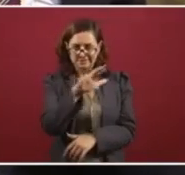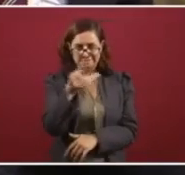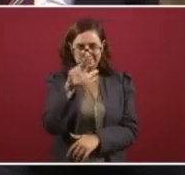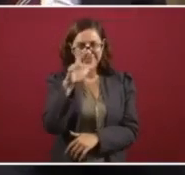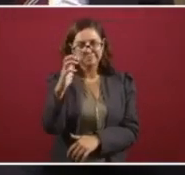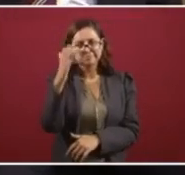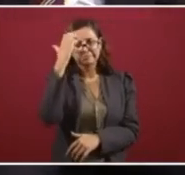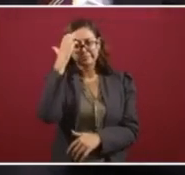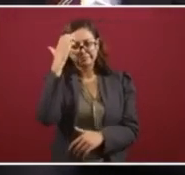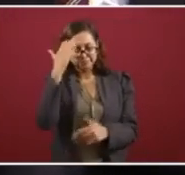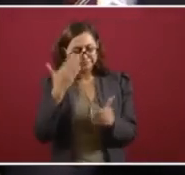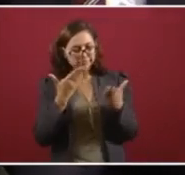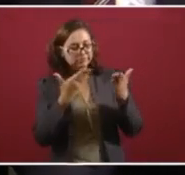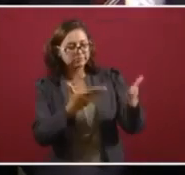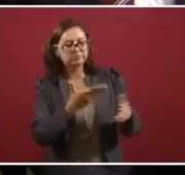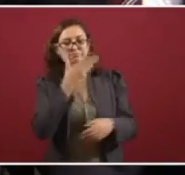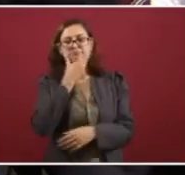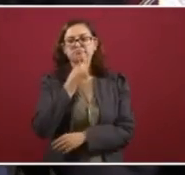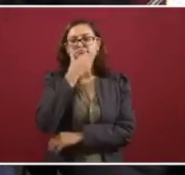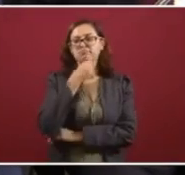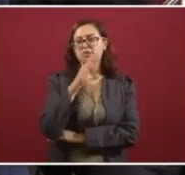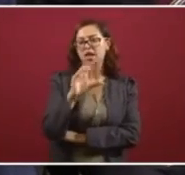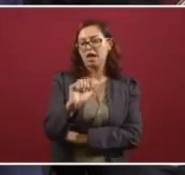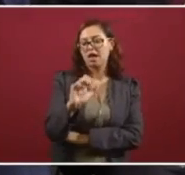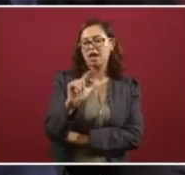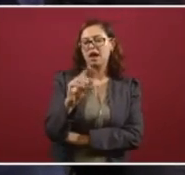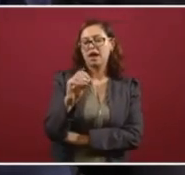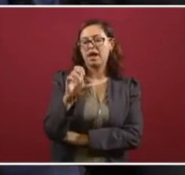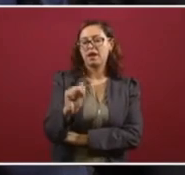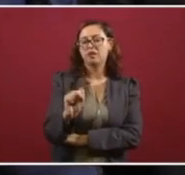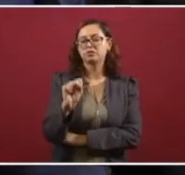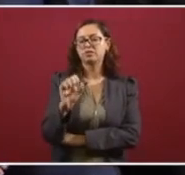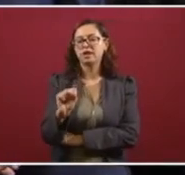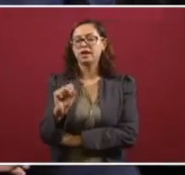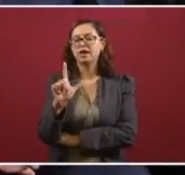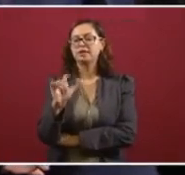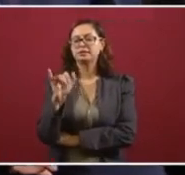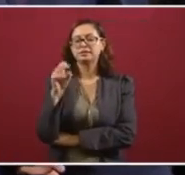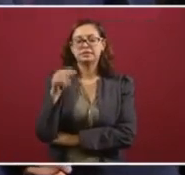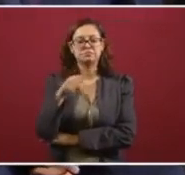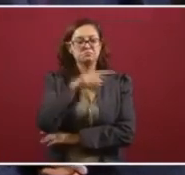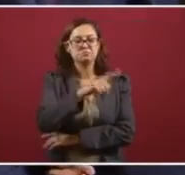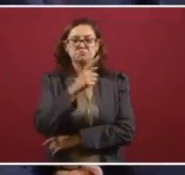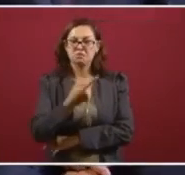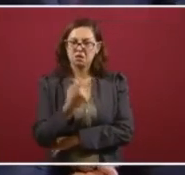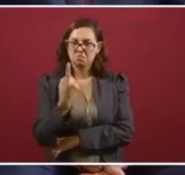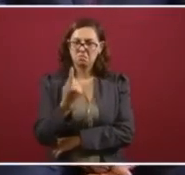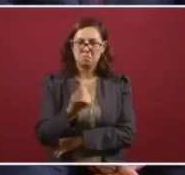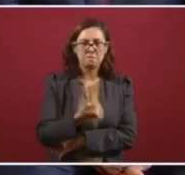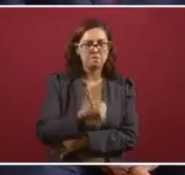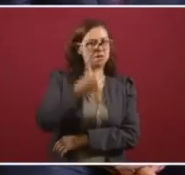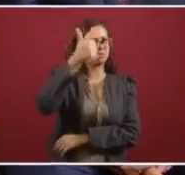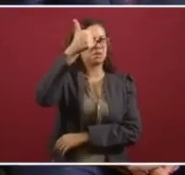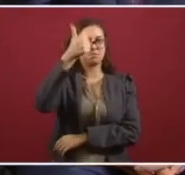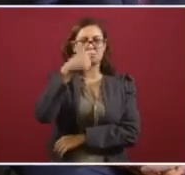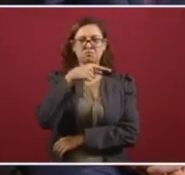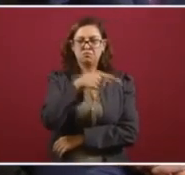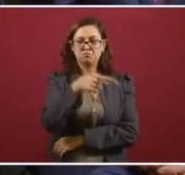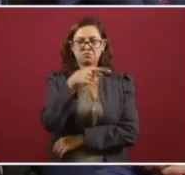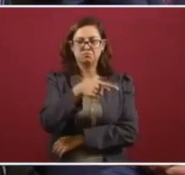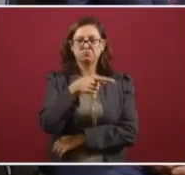a carlos slim que fue el primero en llegar